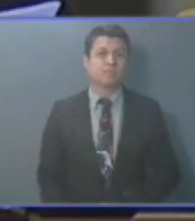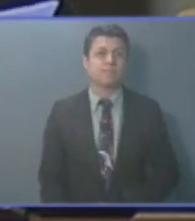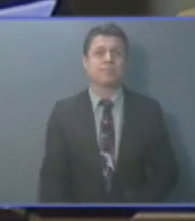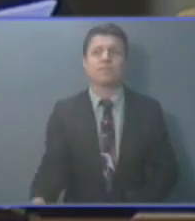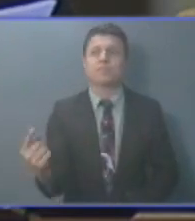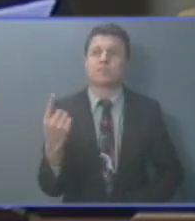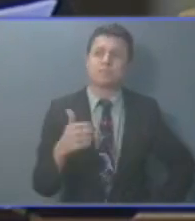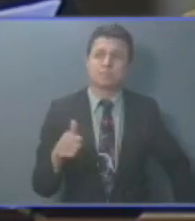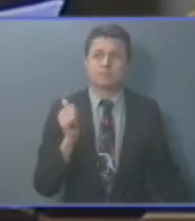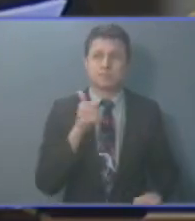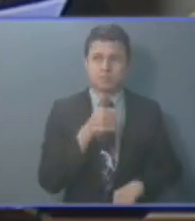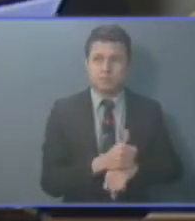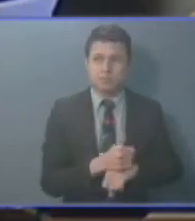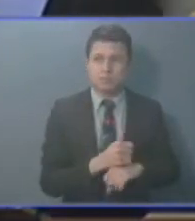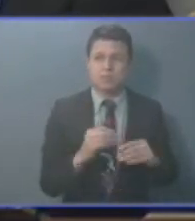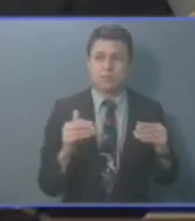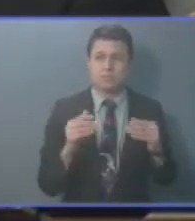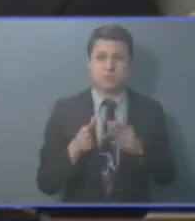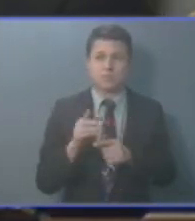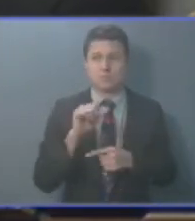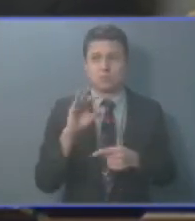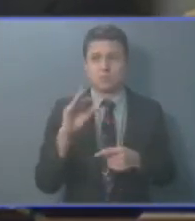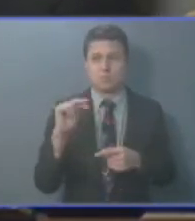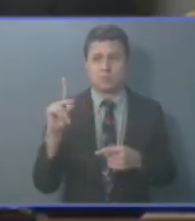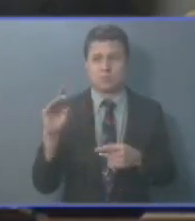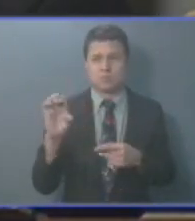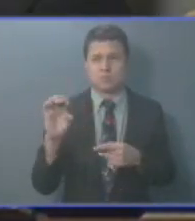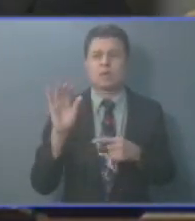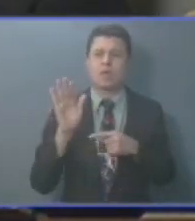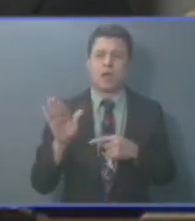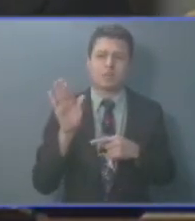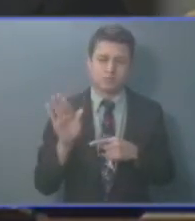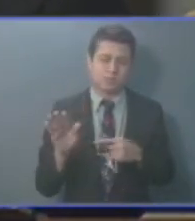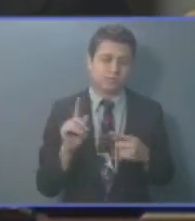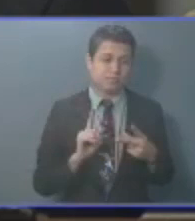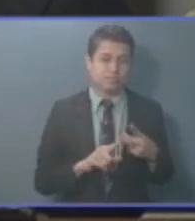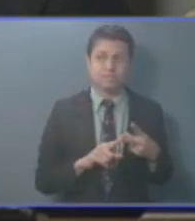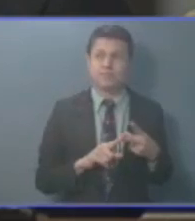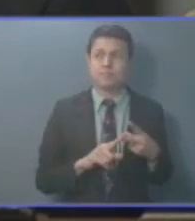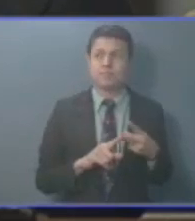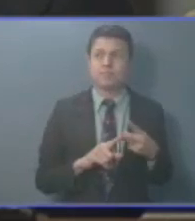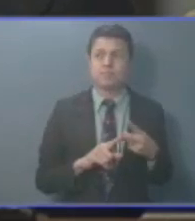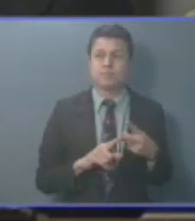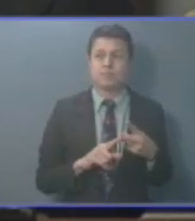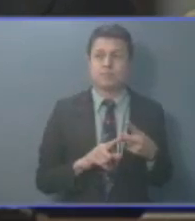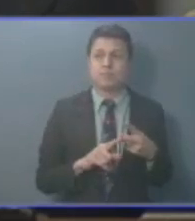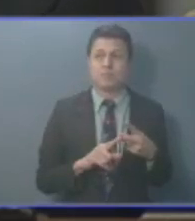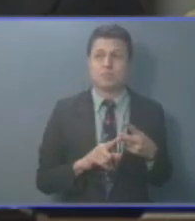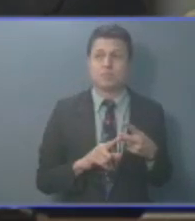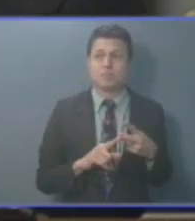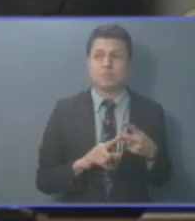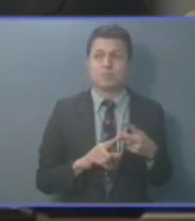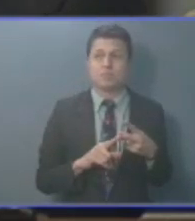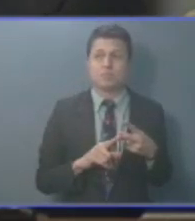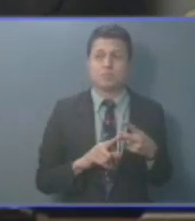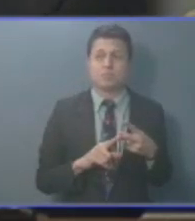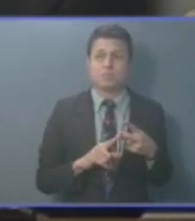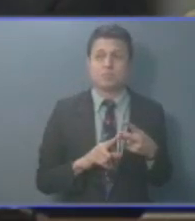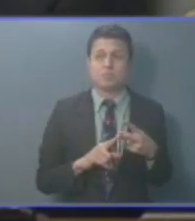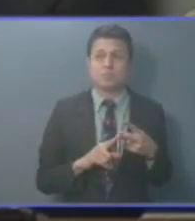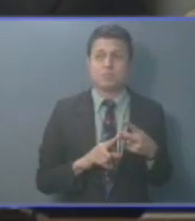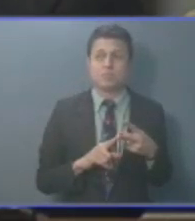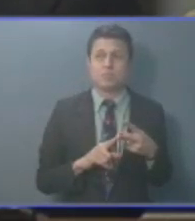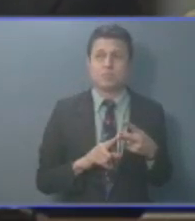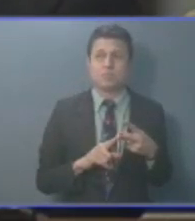la Fundación Nacional para el Desarrollo FUNDE, que haya aceptado este reto el Instituto Centroamericano de